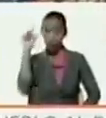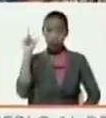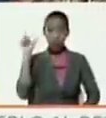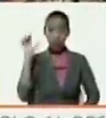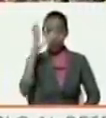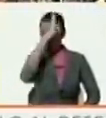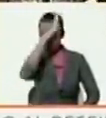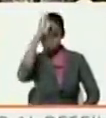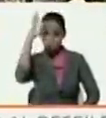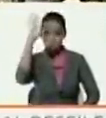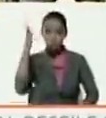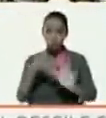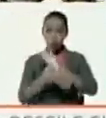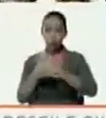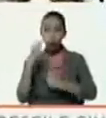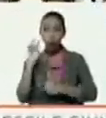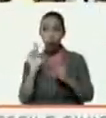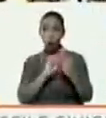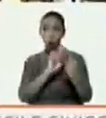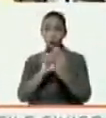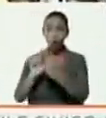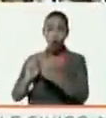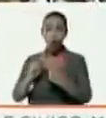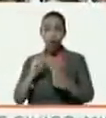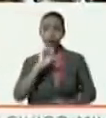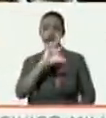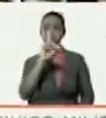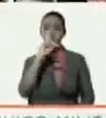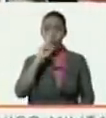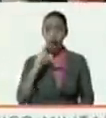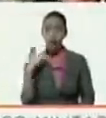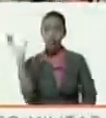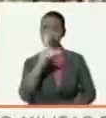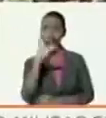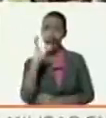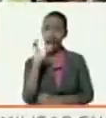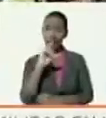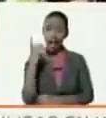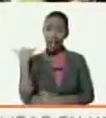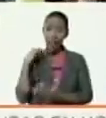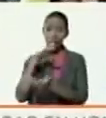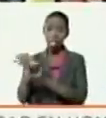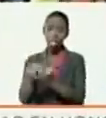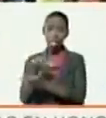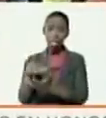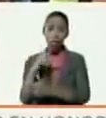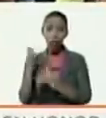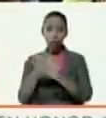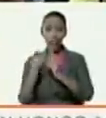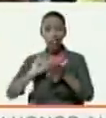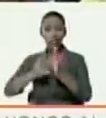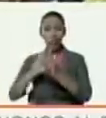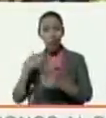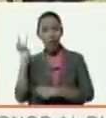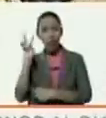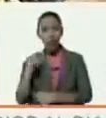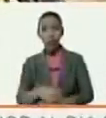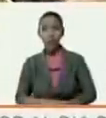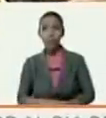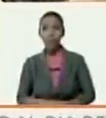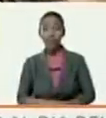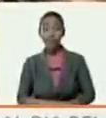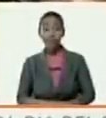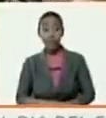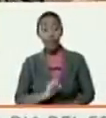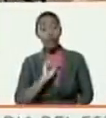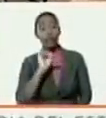de Venezuela. Nos gustaría pues conocer 31 años del Caracazo, lo que significó eso para Venezuela. Mira,